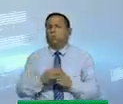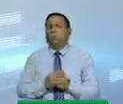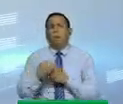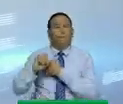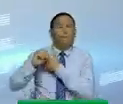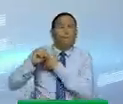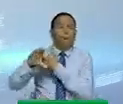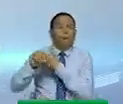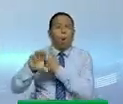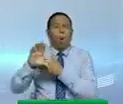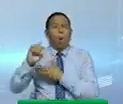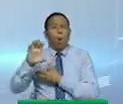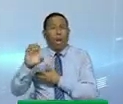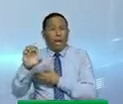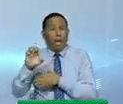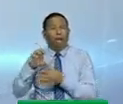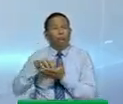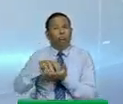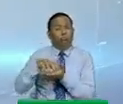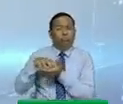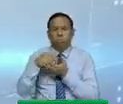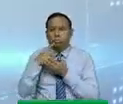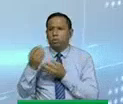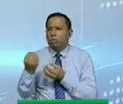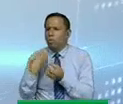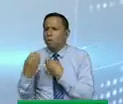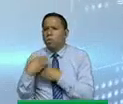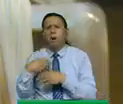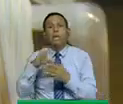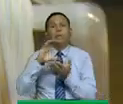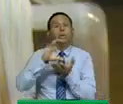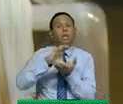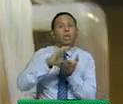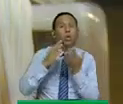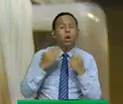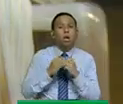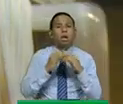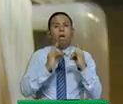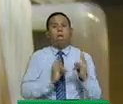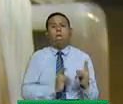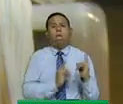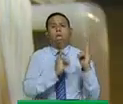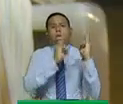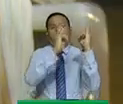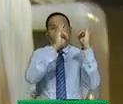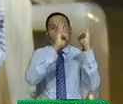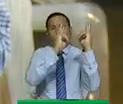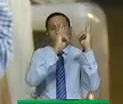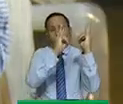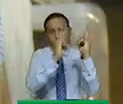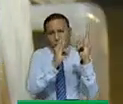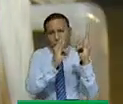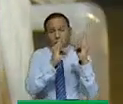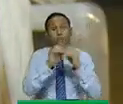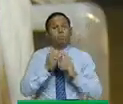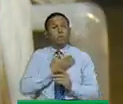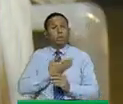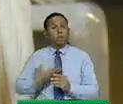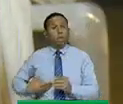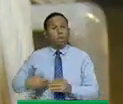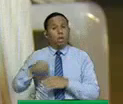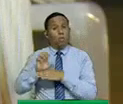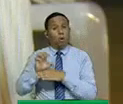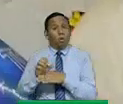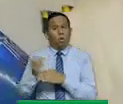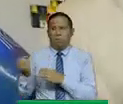reportó afectaciones en edificaciones del centro de la urbe. El presidente de la República, luego de un evento oficial en Guayaquil, se enteraba de